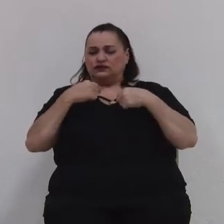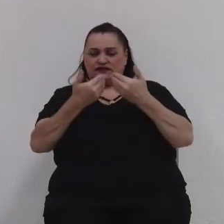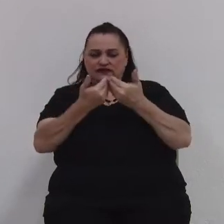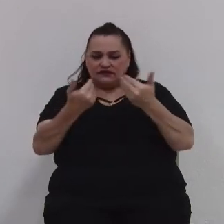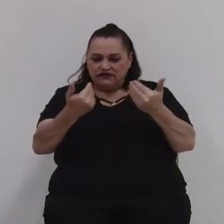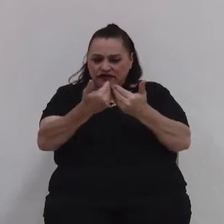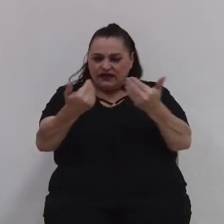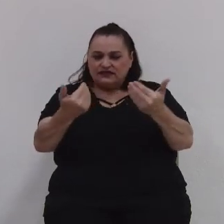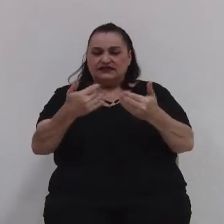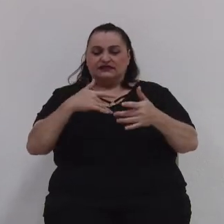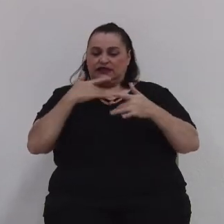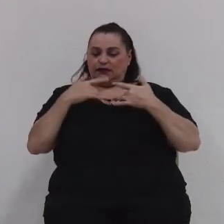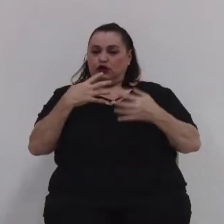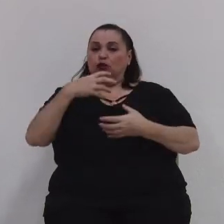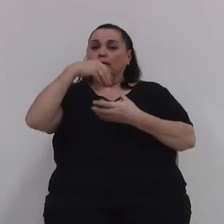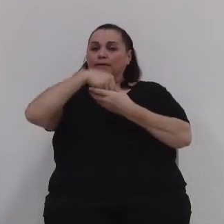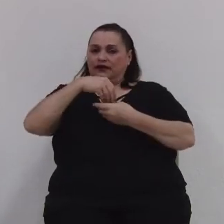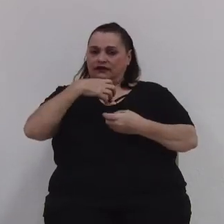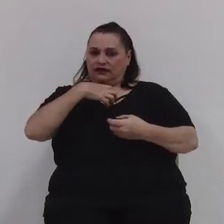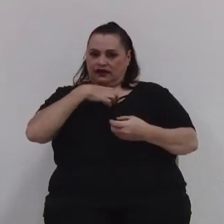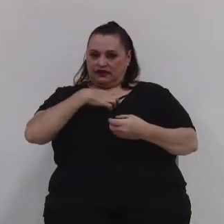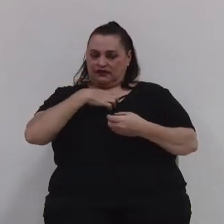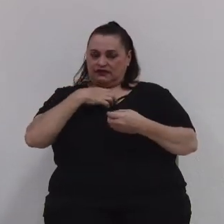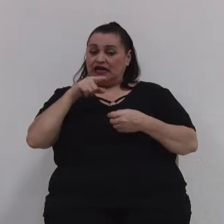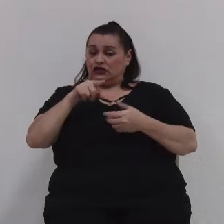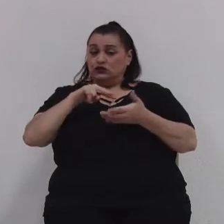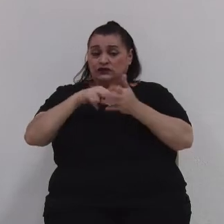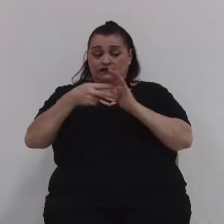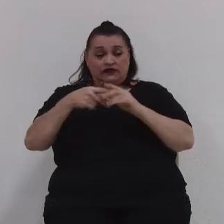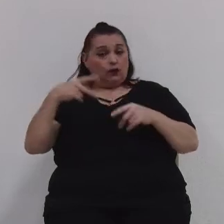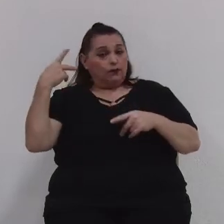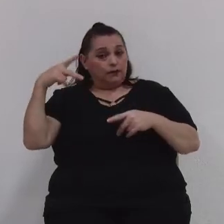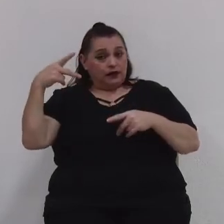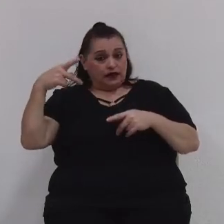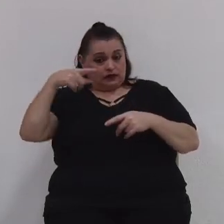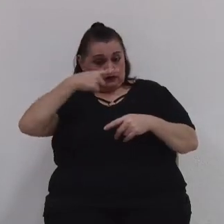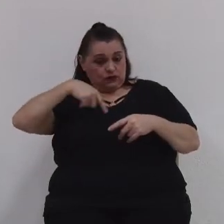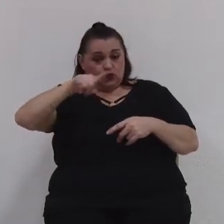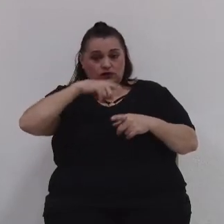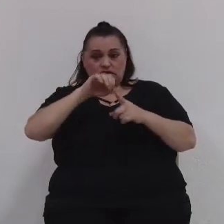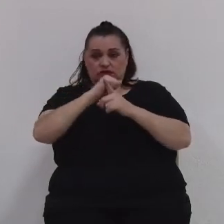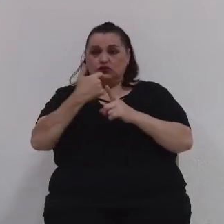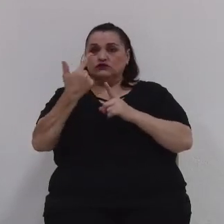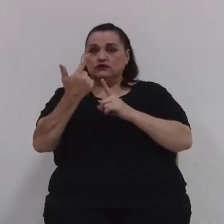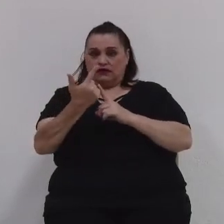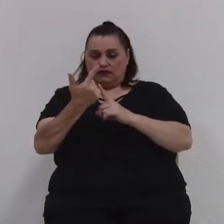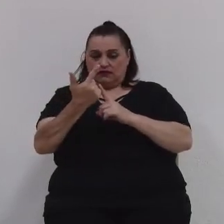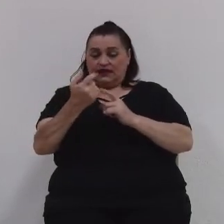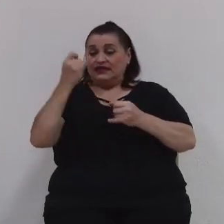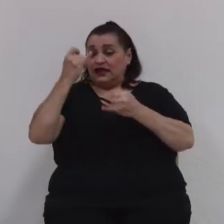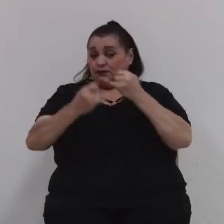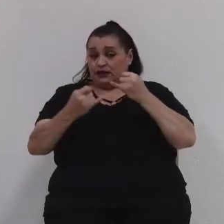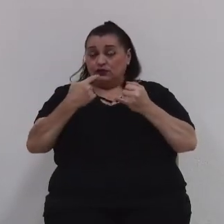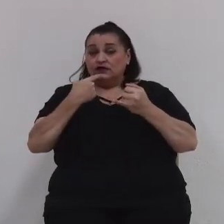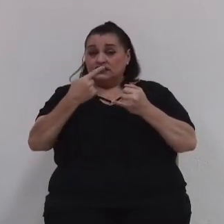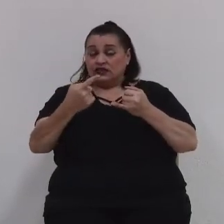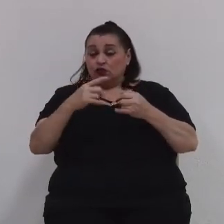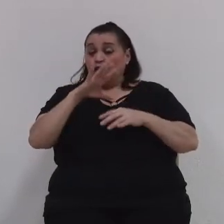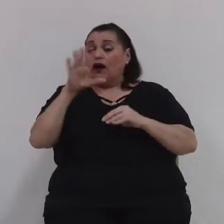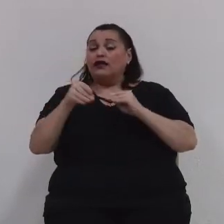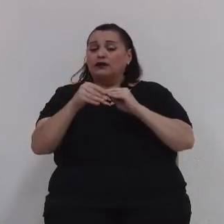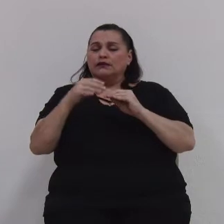de pertenencia, lo cual supone un gran peligro para nuestras sociedades. Y termino nada más diciendo que además hace